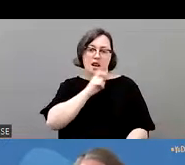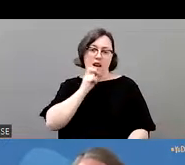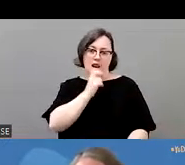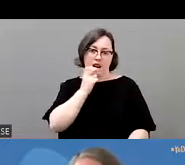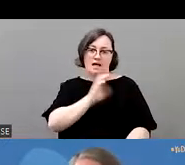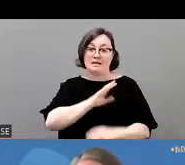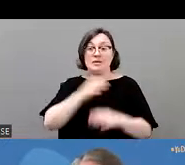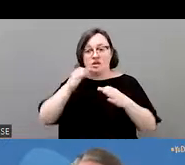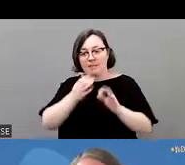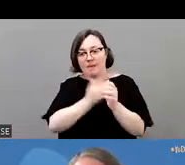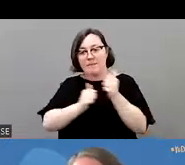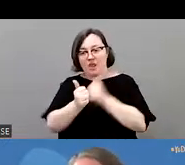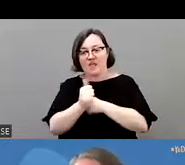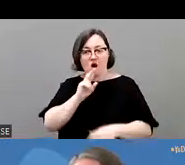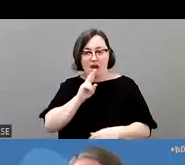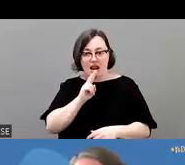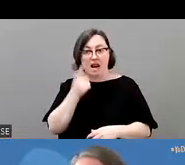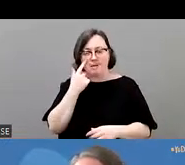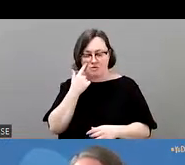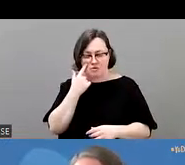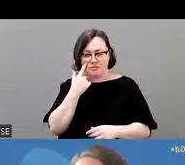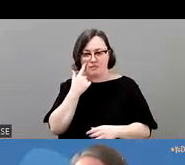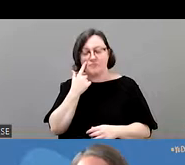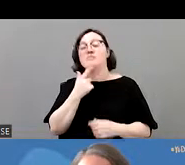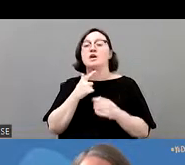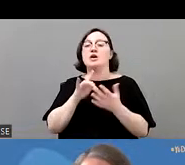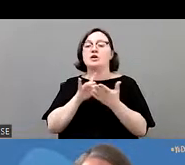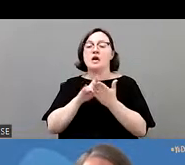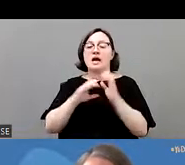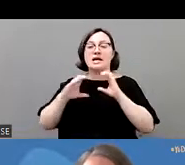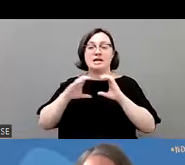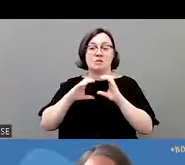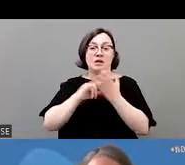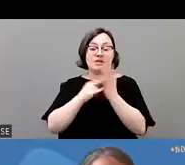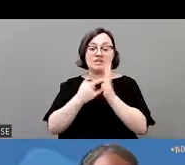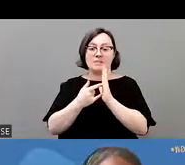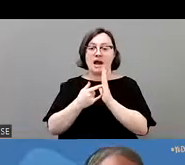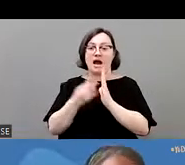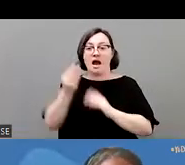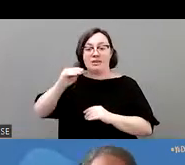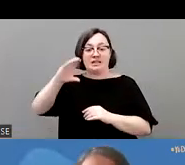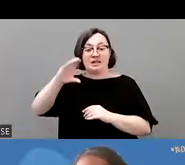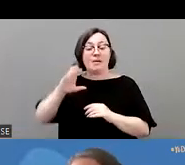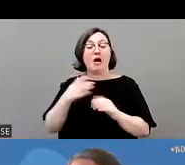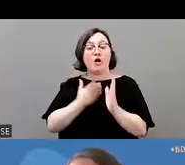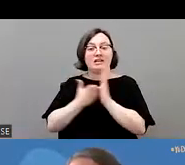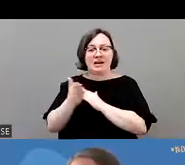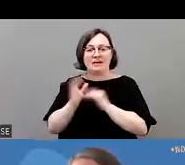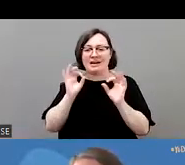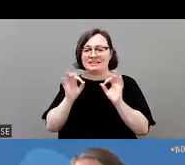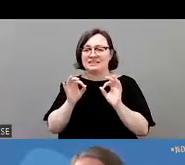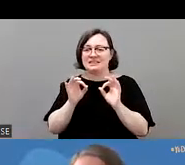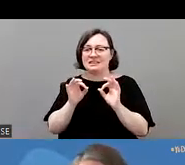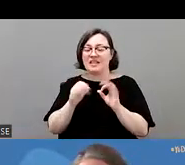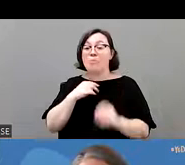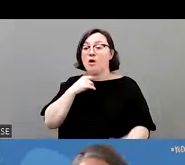a hacer siempre. De hecho, ahora vamos a ver que los sistemas de comunicación alternativa aumentativa, y en concreto los que tienen salida